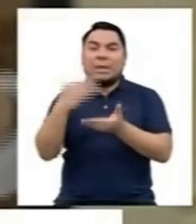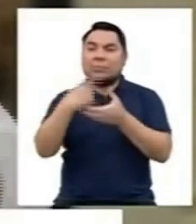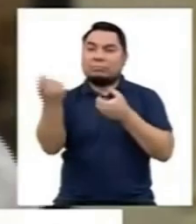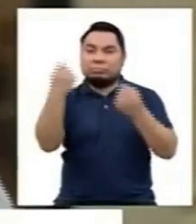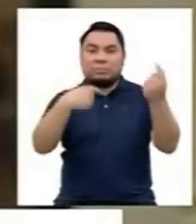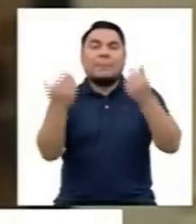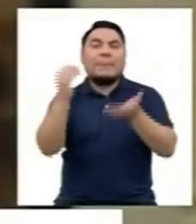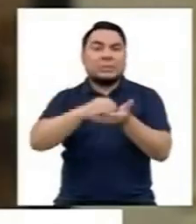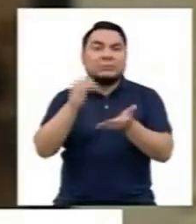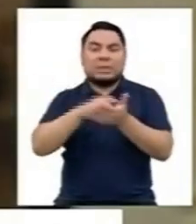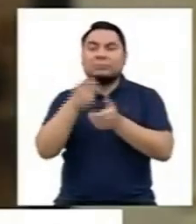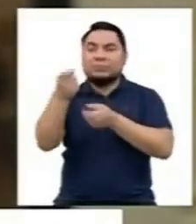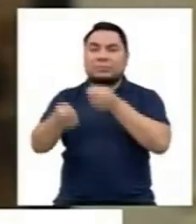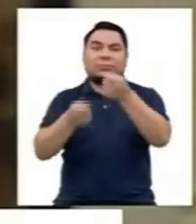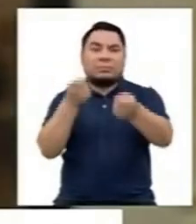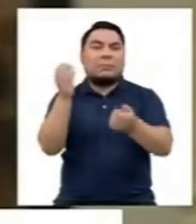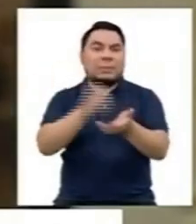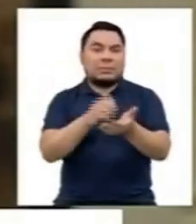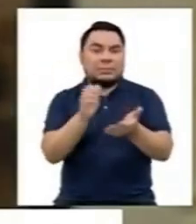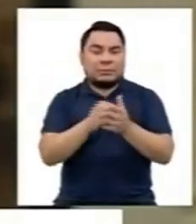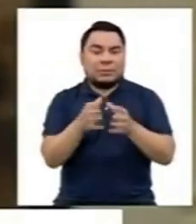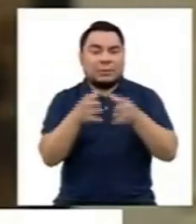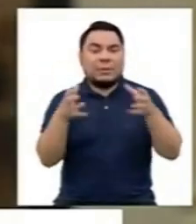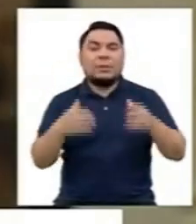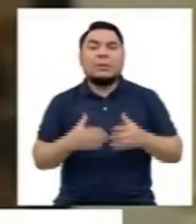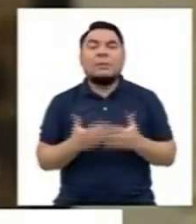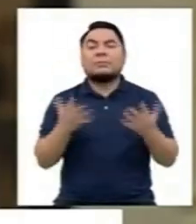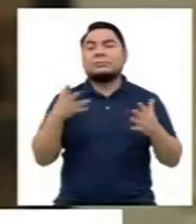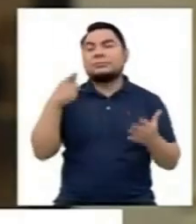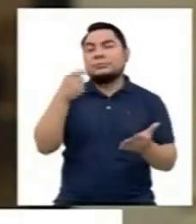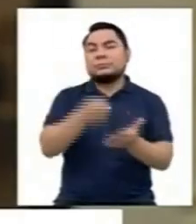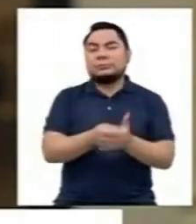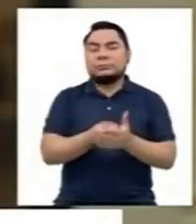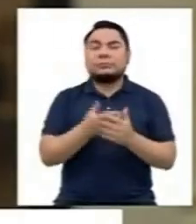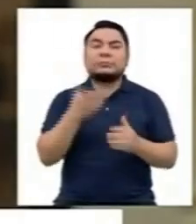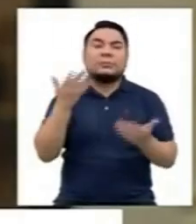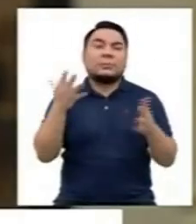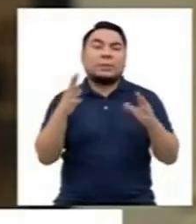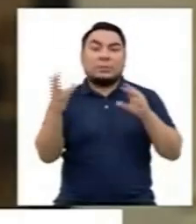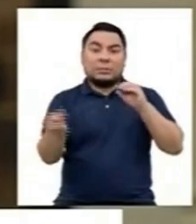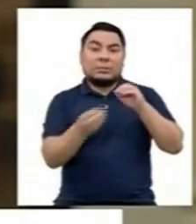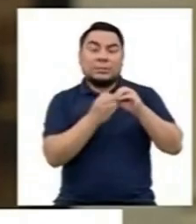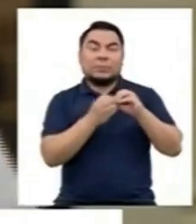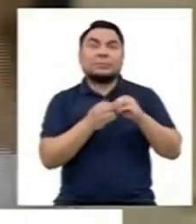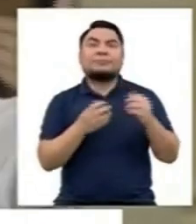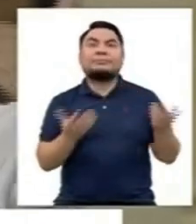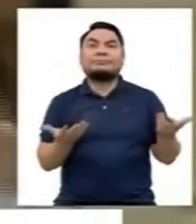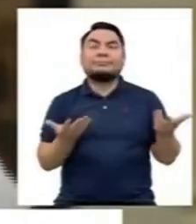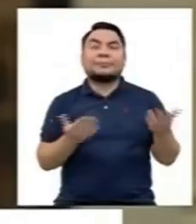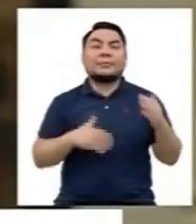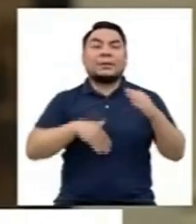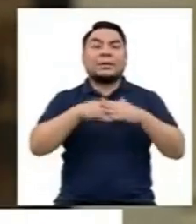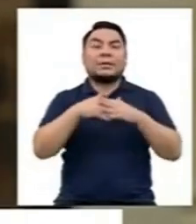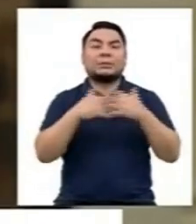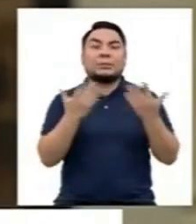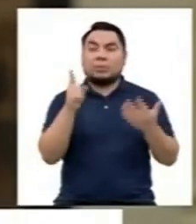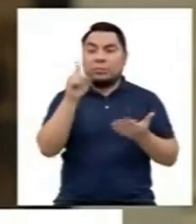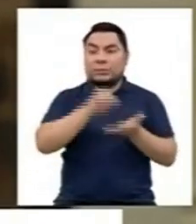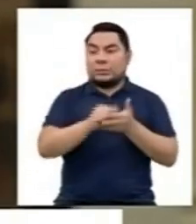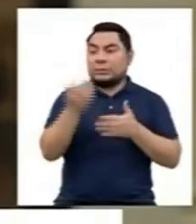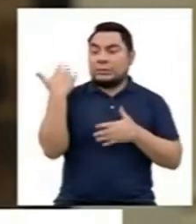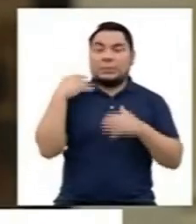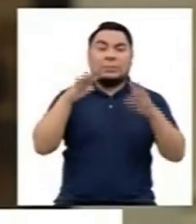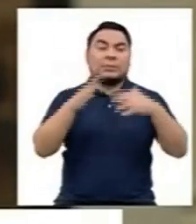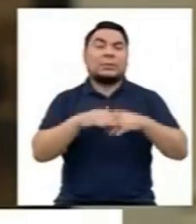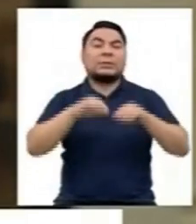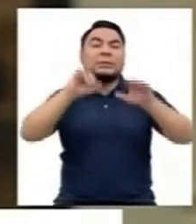con la Iglesia Católica puedan realizar todo este proceso de distribución y obviamente también las entidades de salud pública. Entonces, esos tres